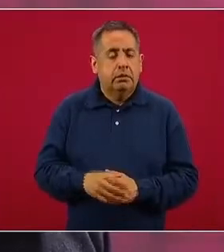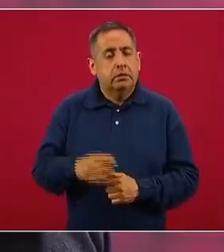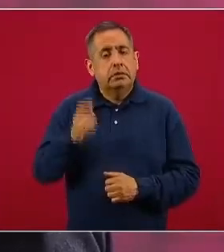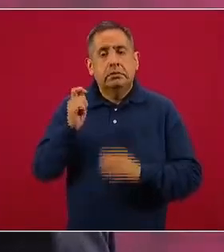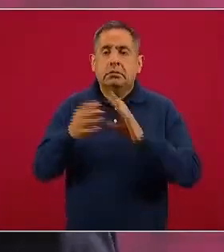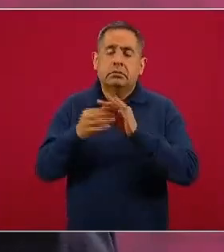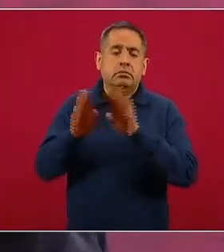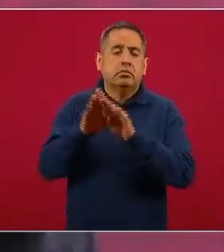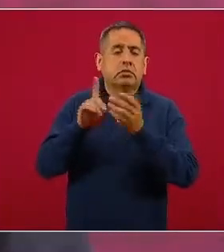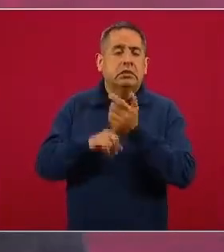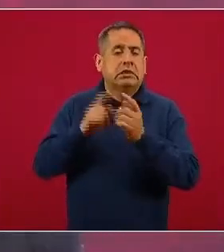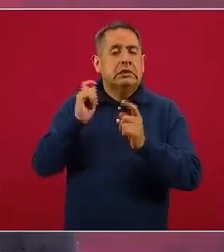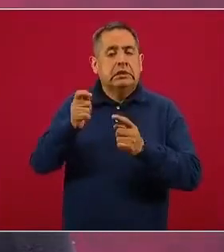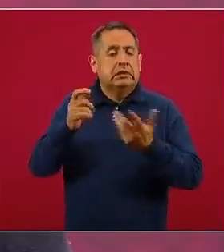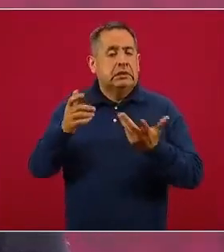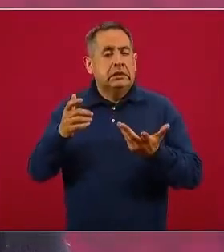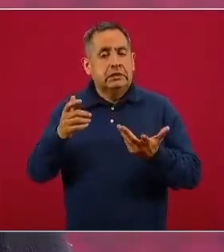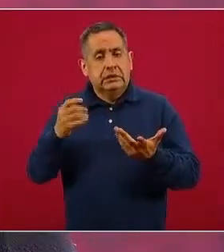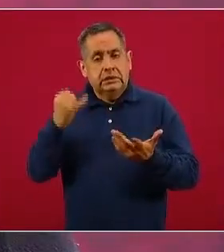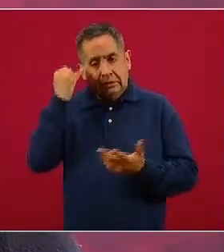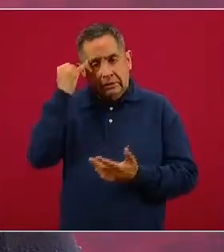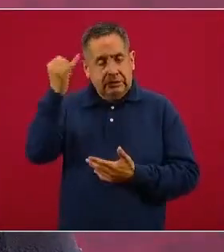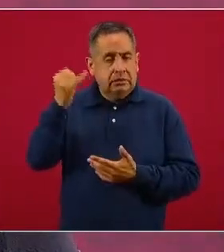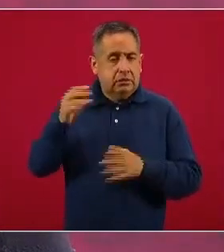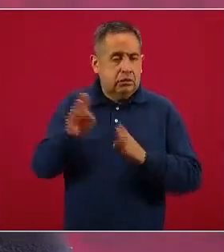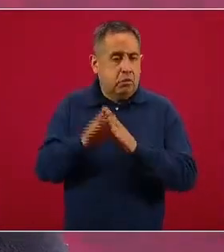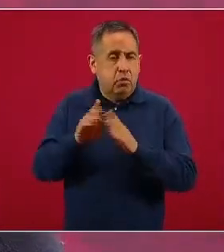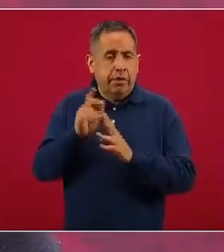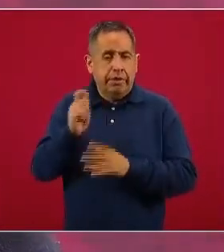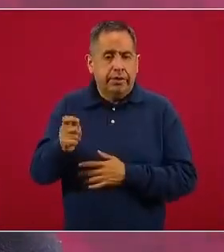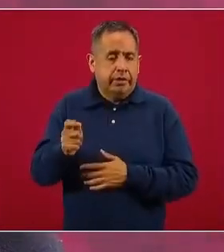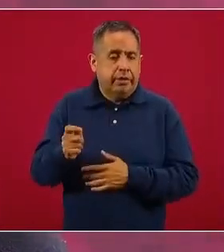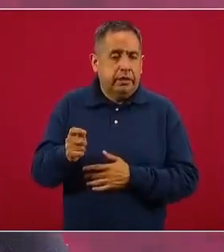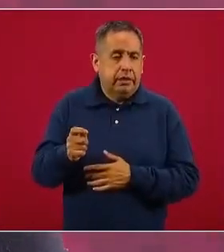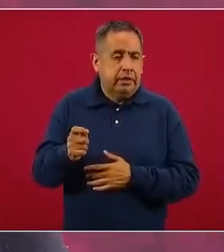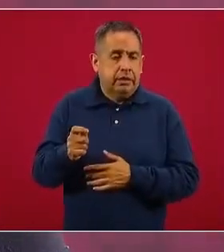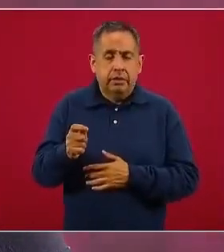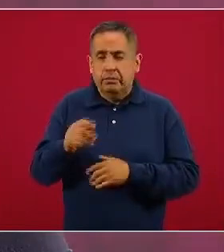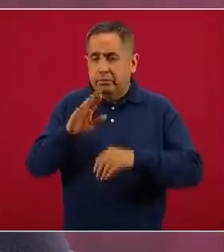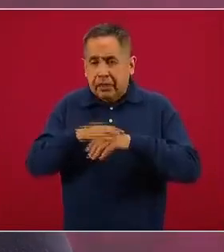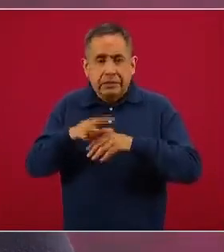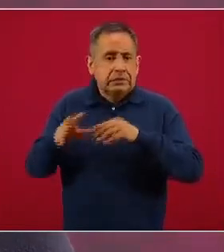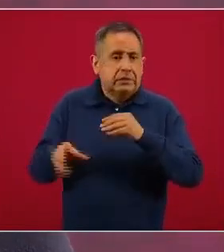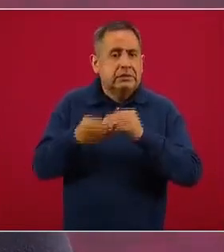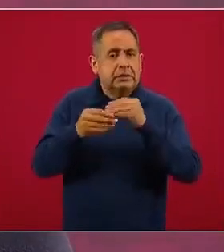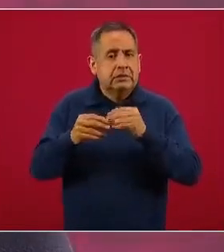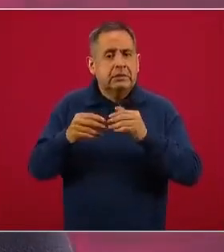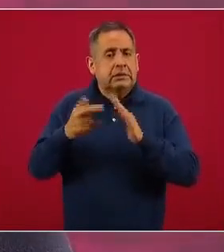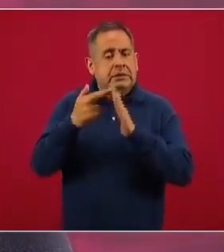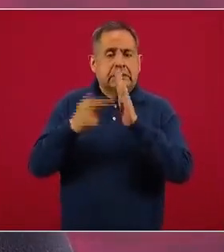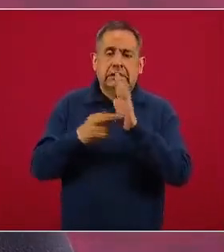expectativa que en su momento pudiéramos tener en relación a que se tuvieran que incrementar las medidas